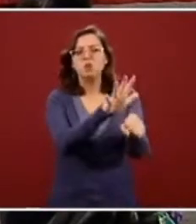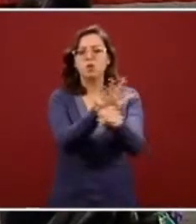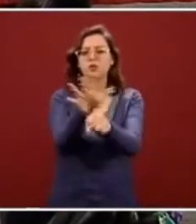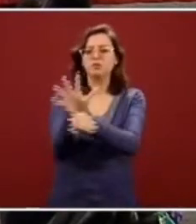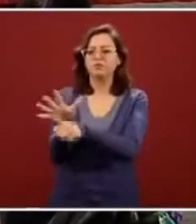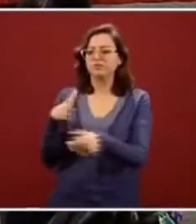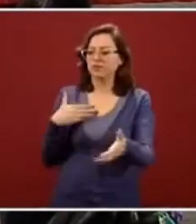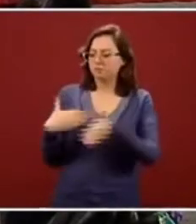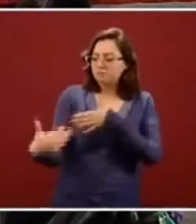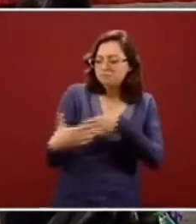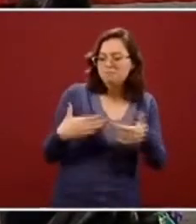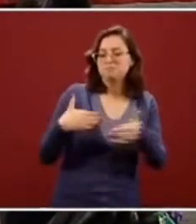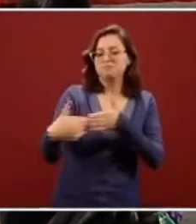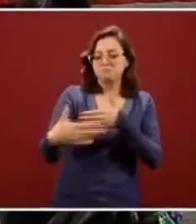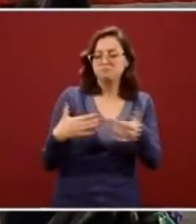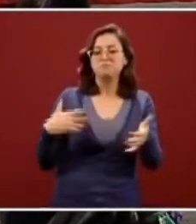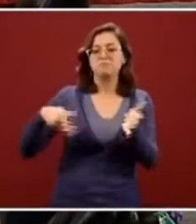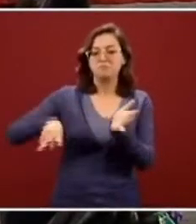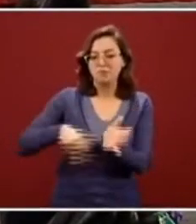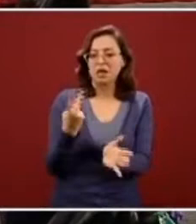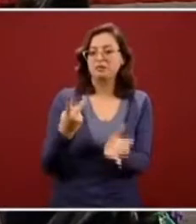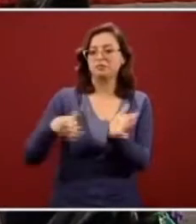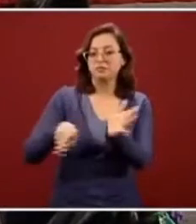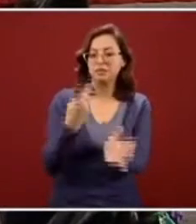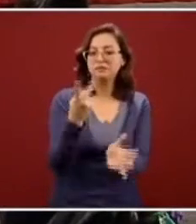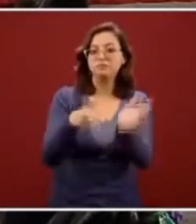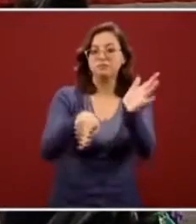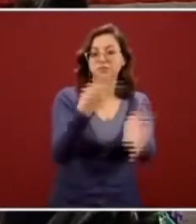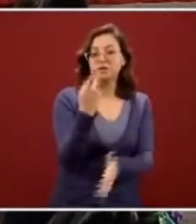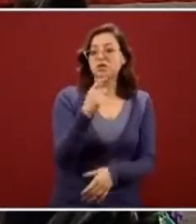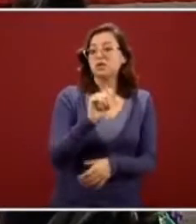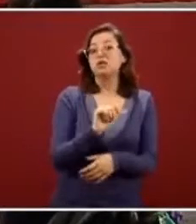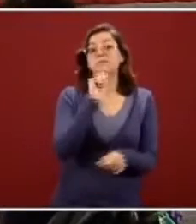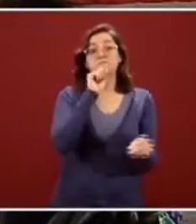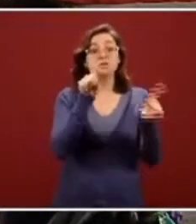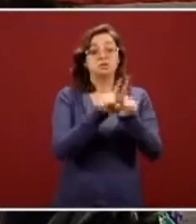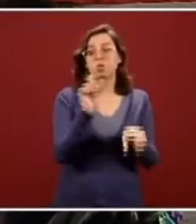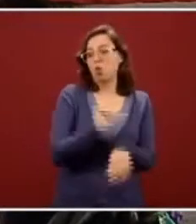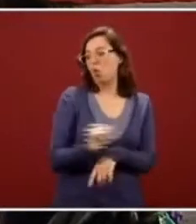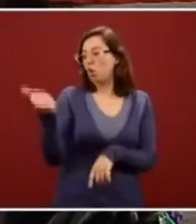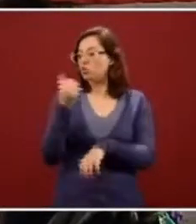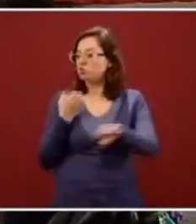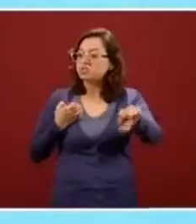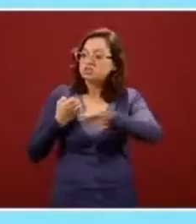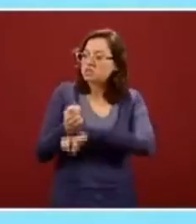estar actualizando aquellos estados que no tuvieran ya casos activos, es decir, casos